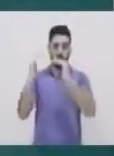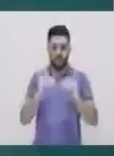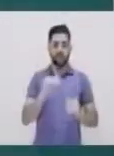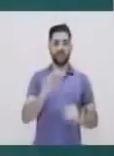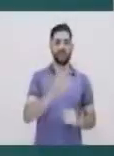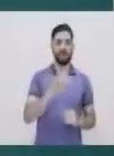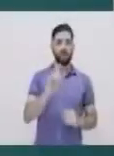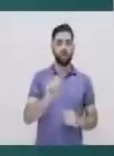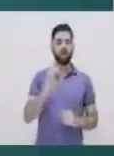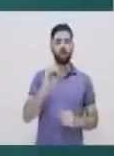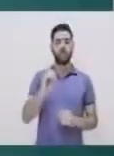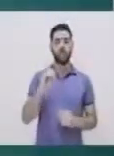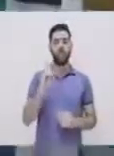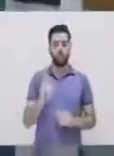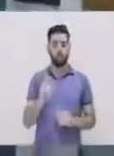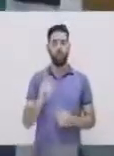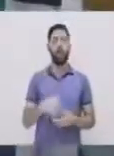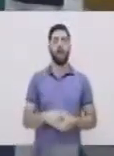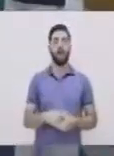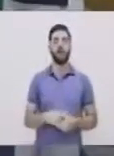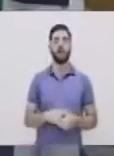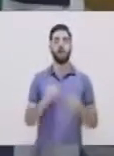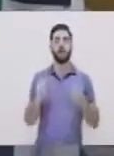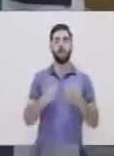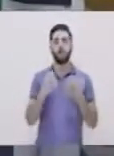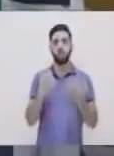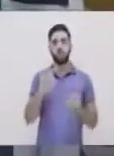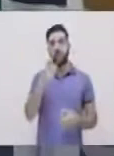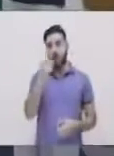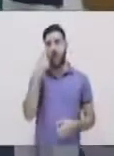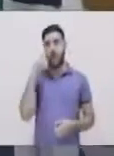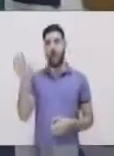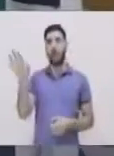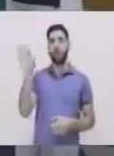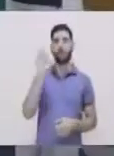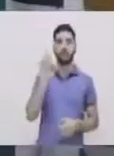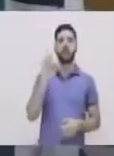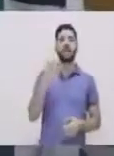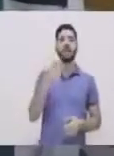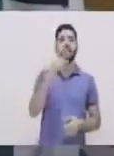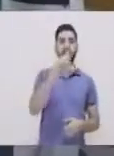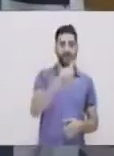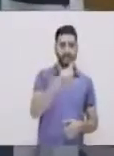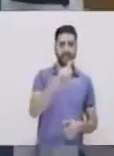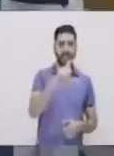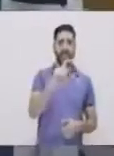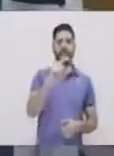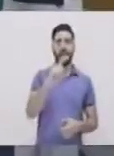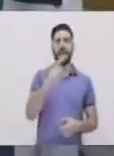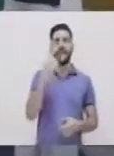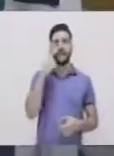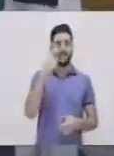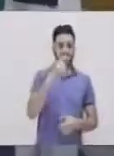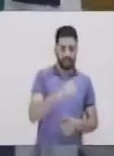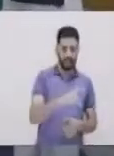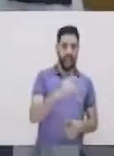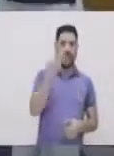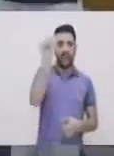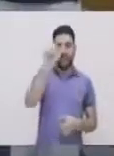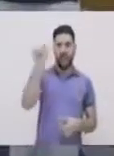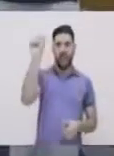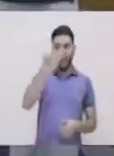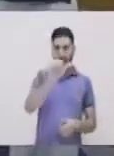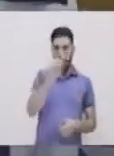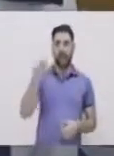que es 5.01. Entonces necesito encontrar el lado C, el ángulo gamma y el ángulo beta.